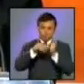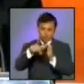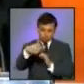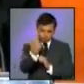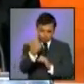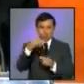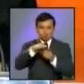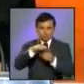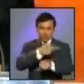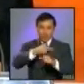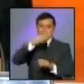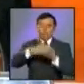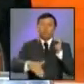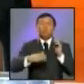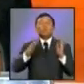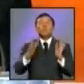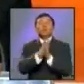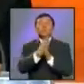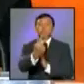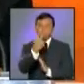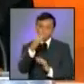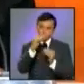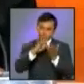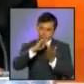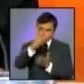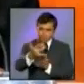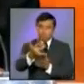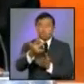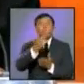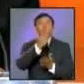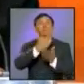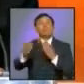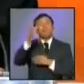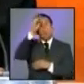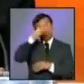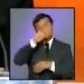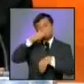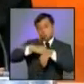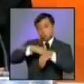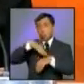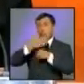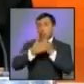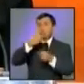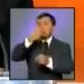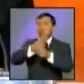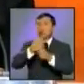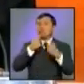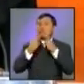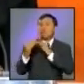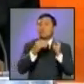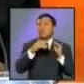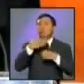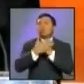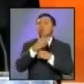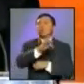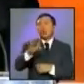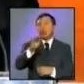La contienda Peña Nieto Andrés Manuel López Obrador Josefina ayer dio sus últimos